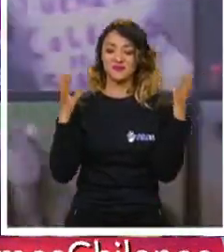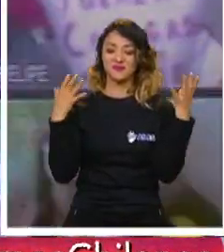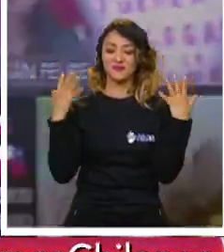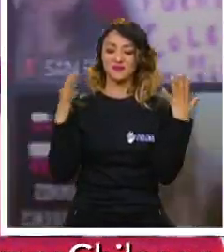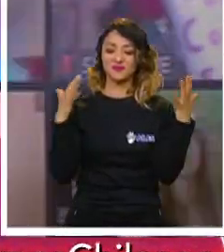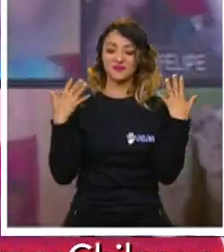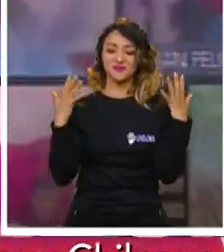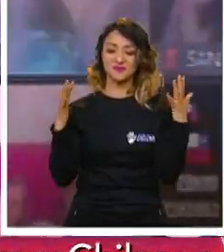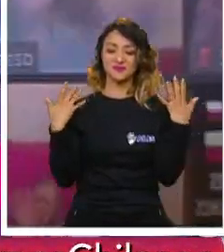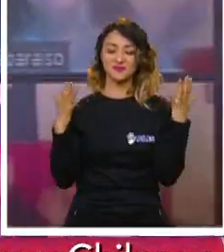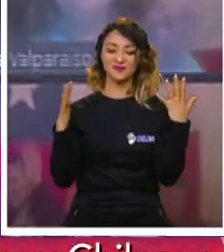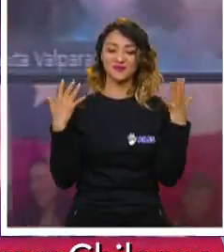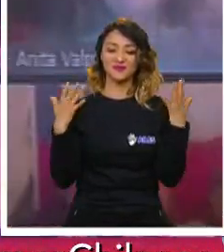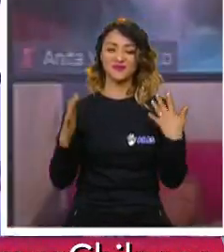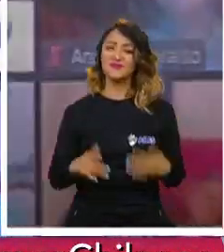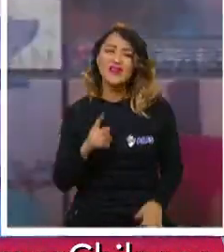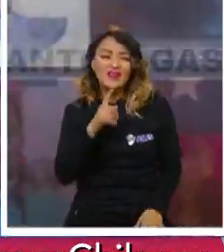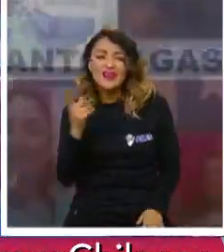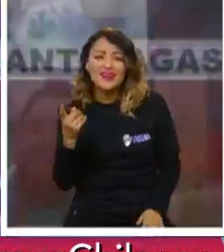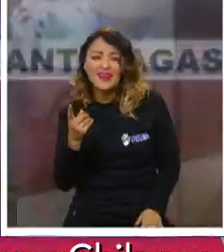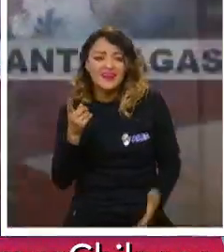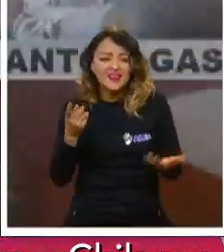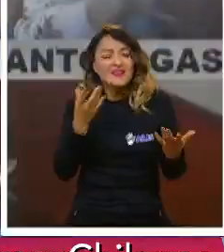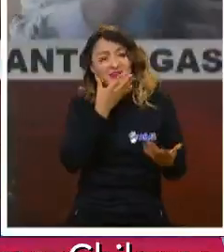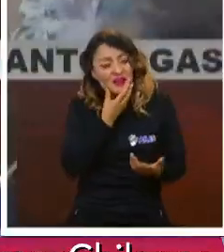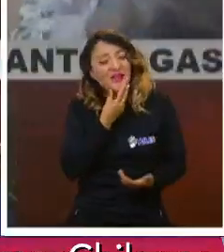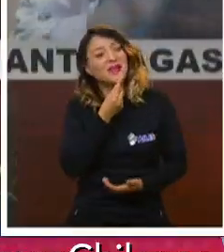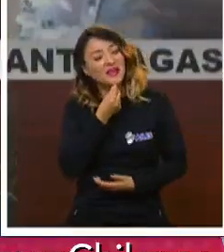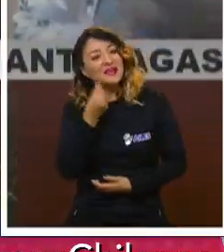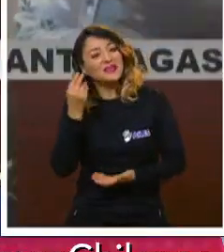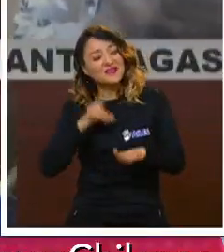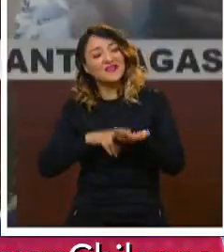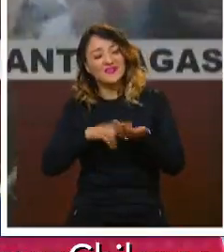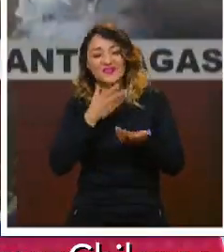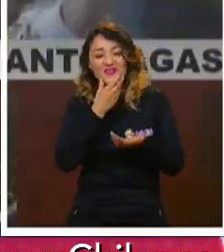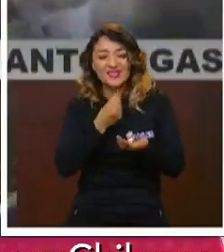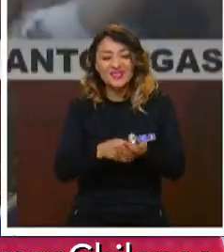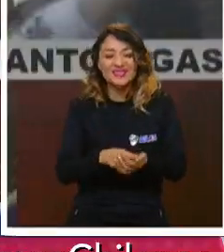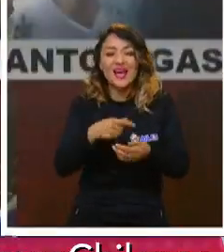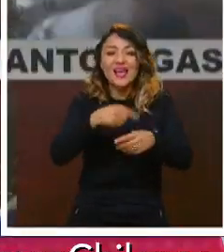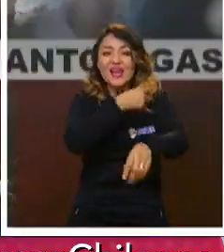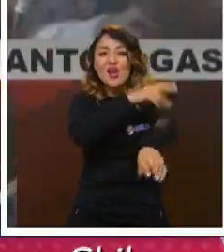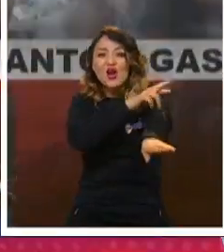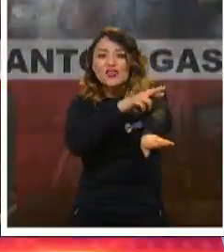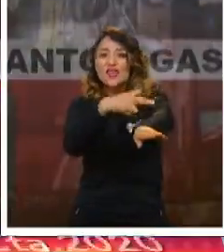¿cómo vamos ahora? ¡Quédate, que estamos con ¡Vamos!